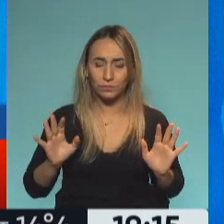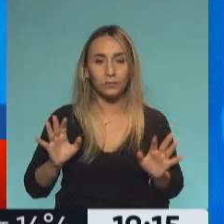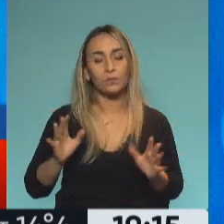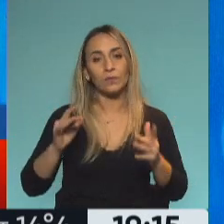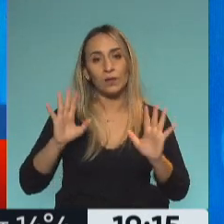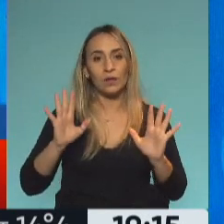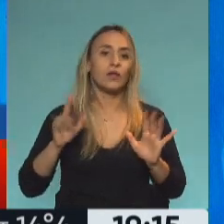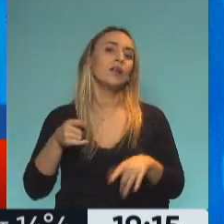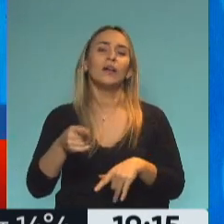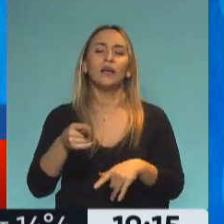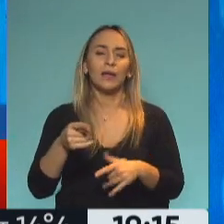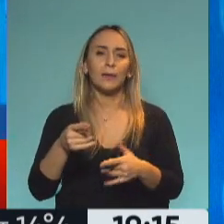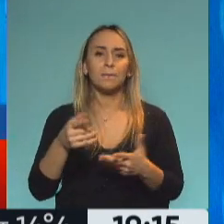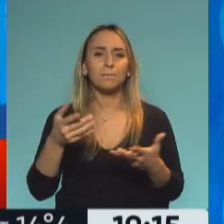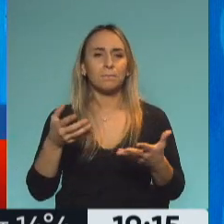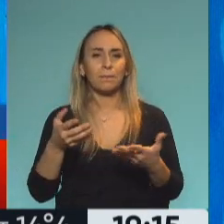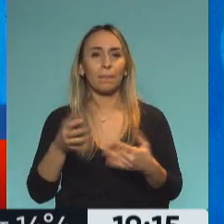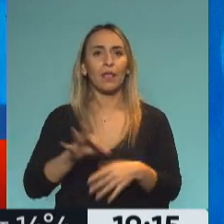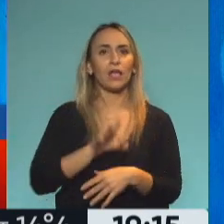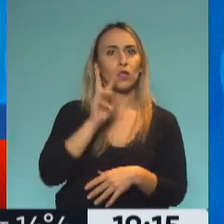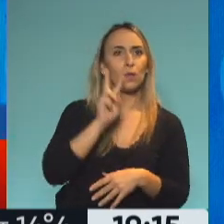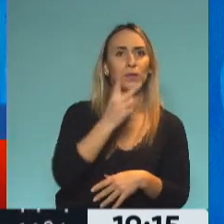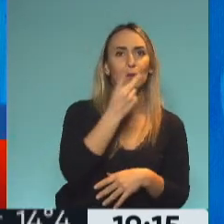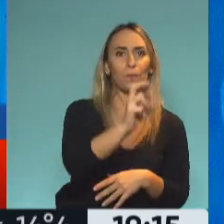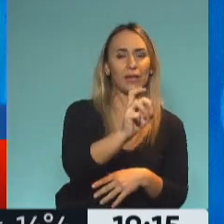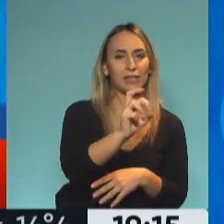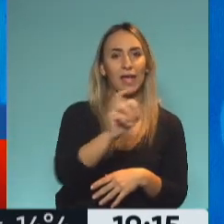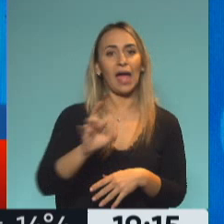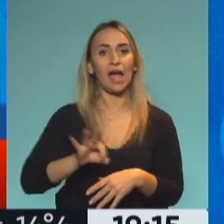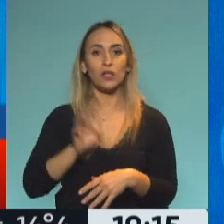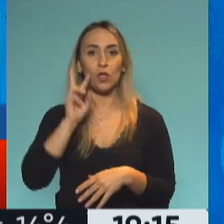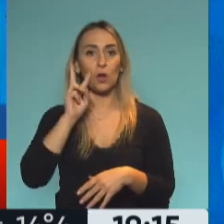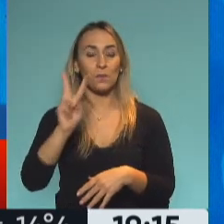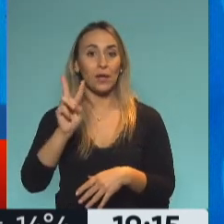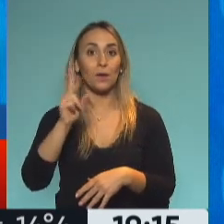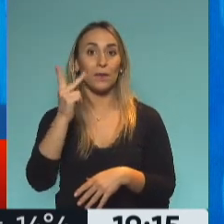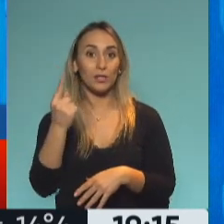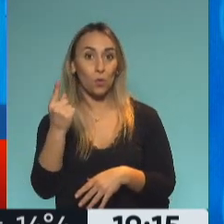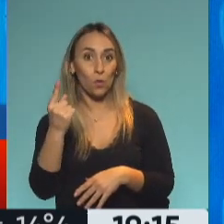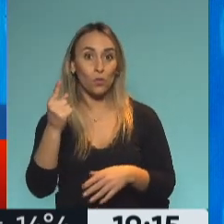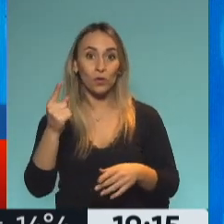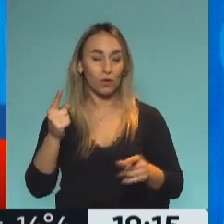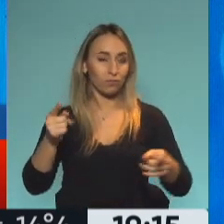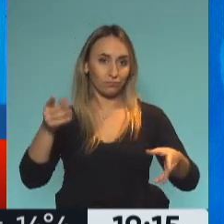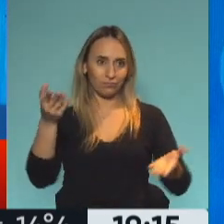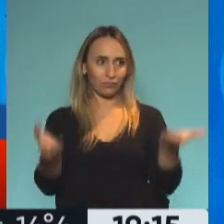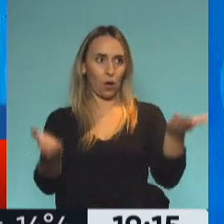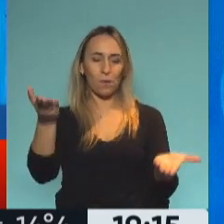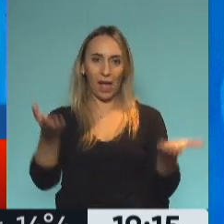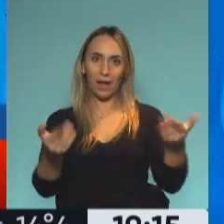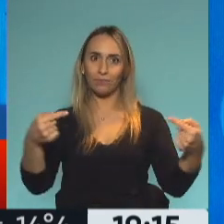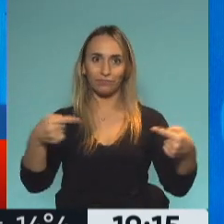digamos, tranquilamente año 2020 versus año 2021 en el mismo terreno que en nuestro